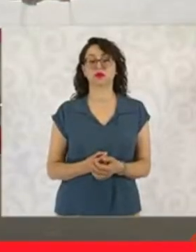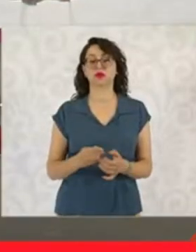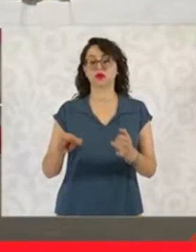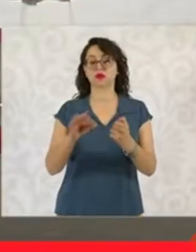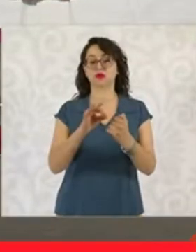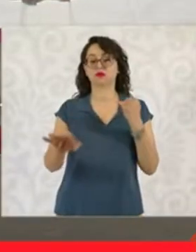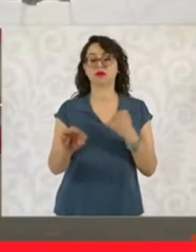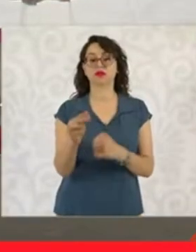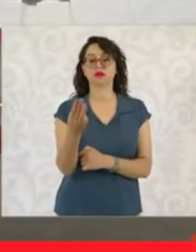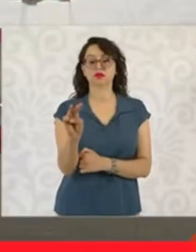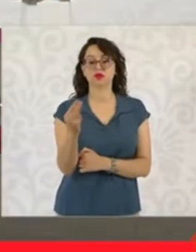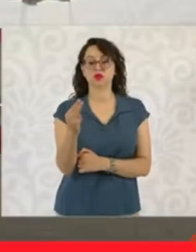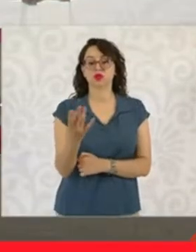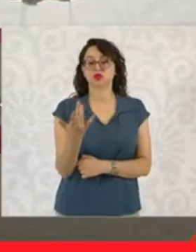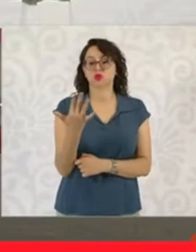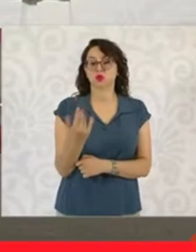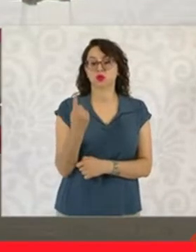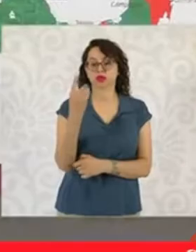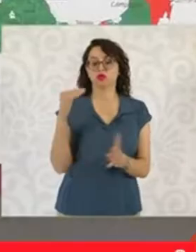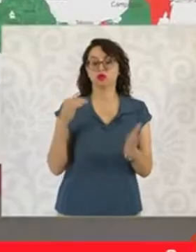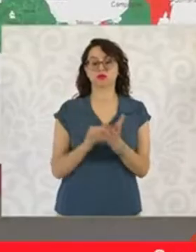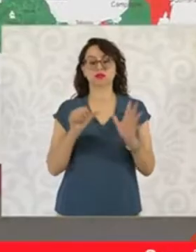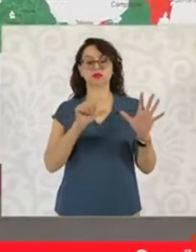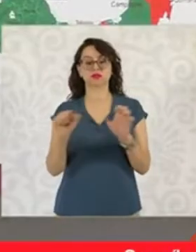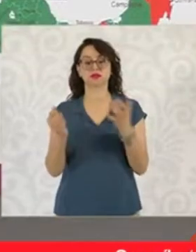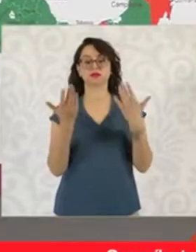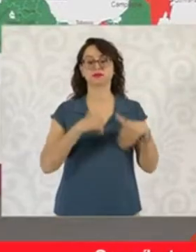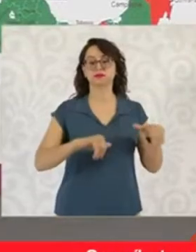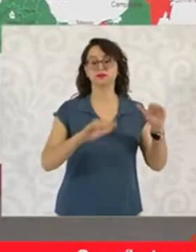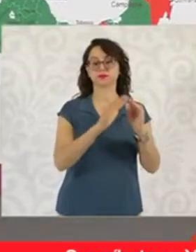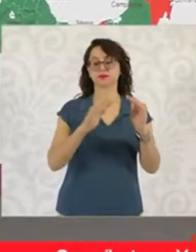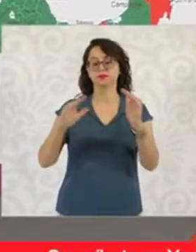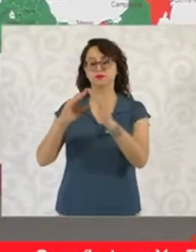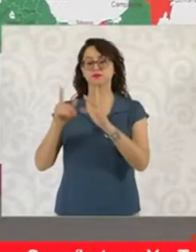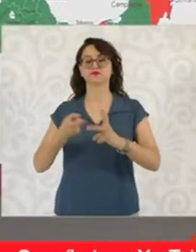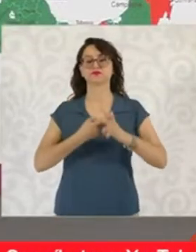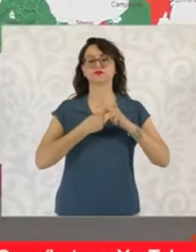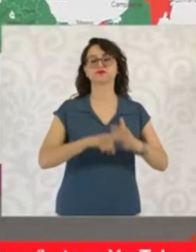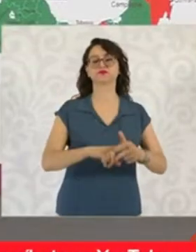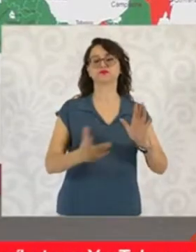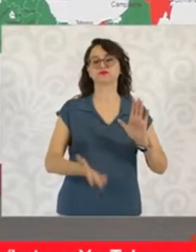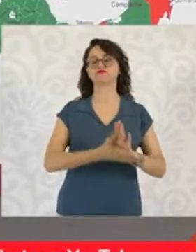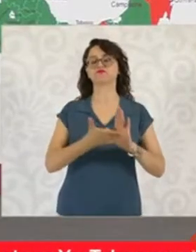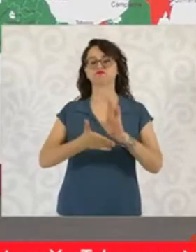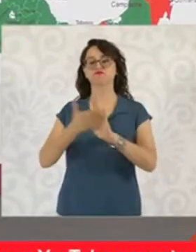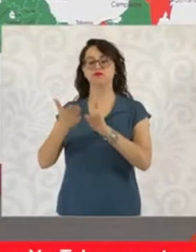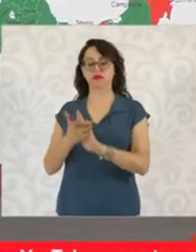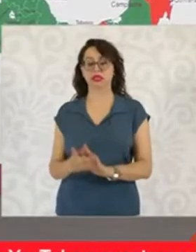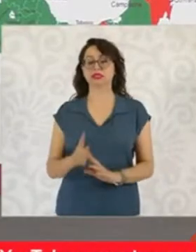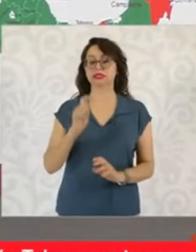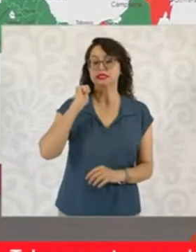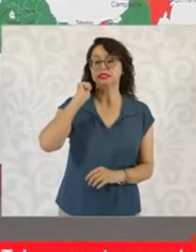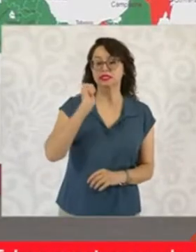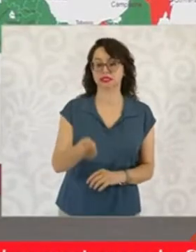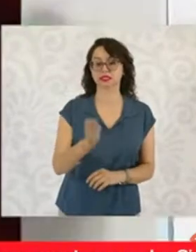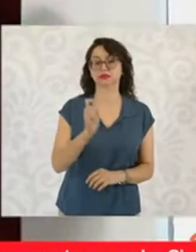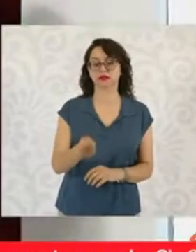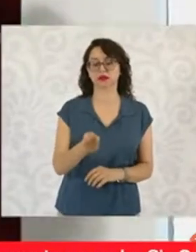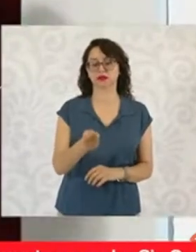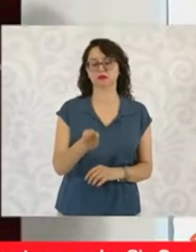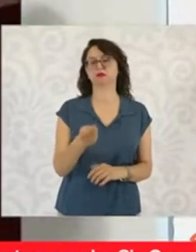en 51,600 viviendas, es decir, poquito más de la mitad de lo que